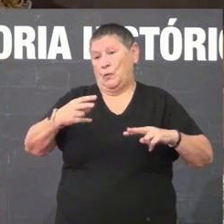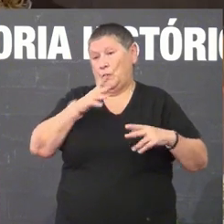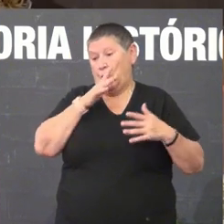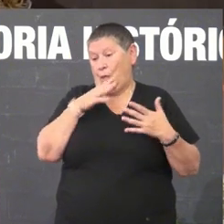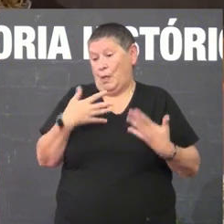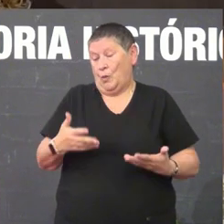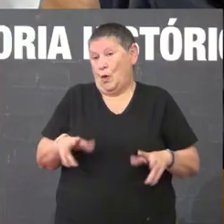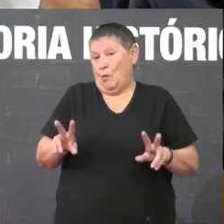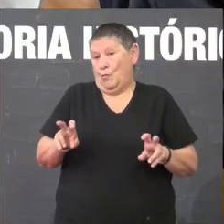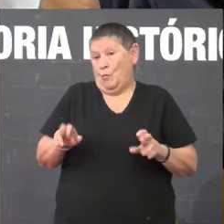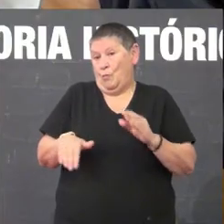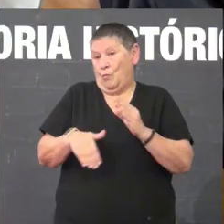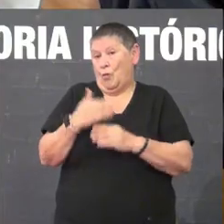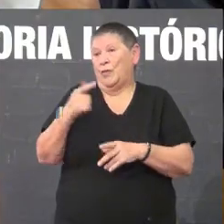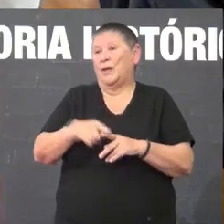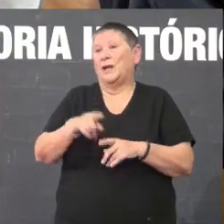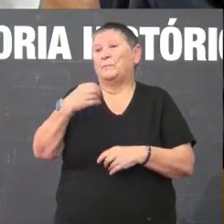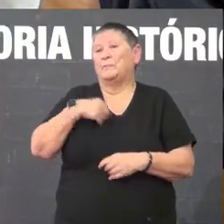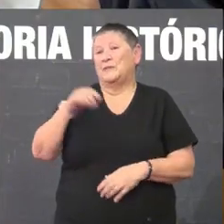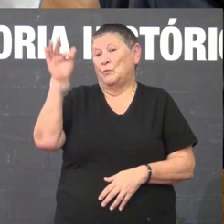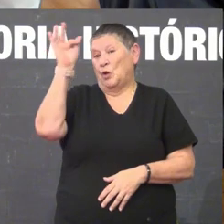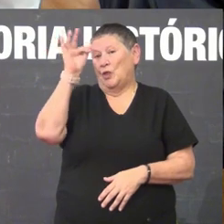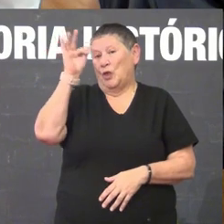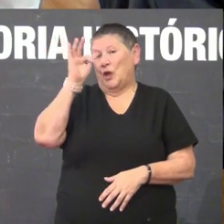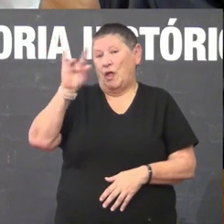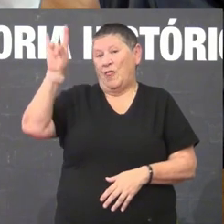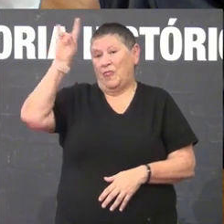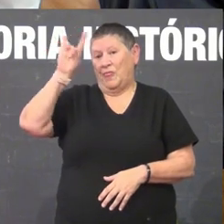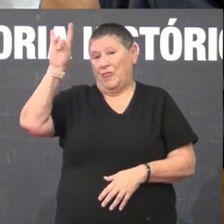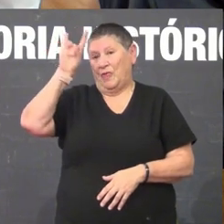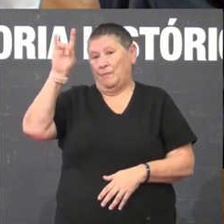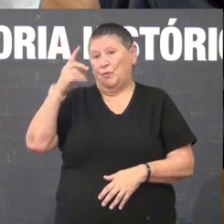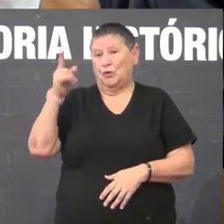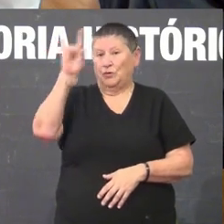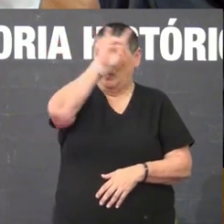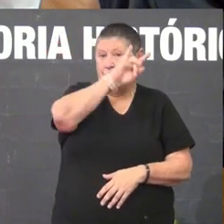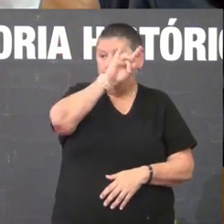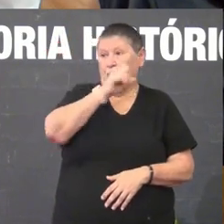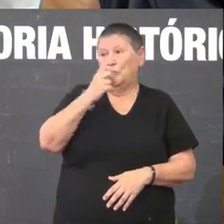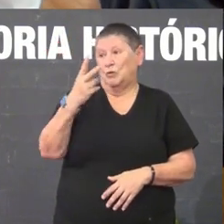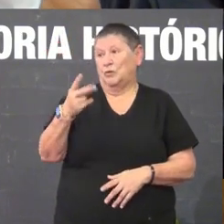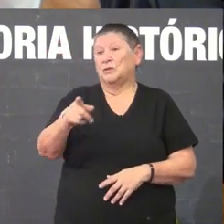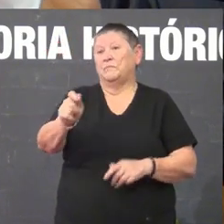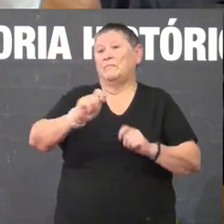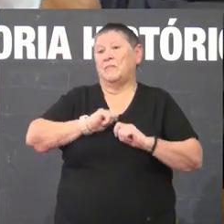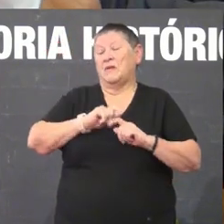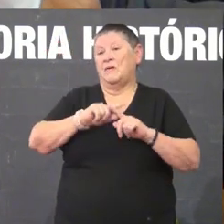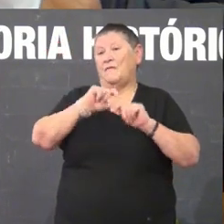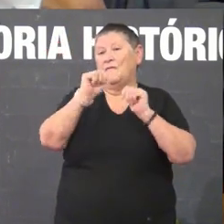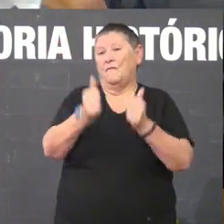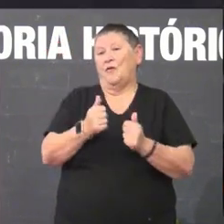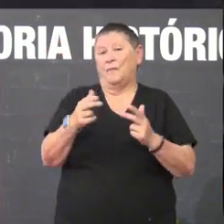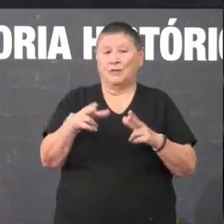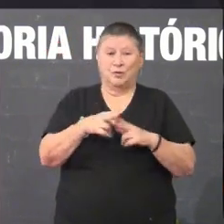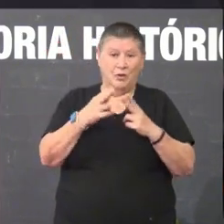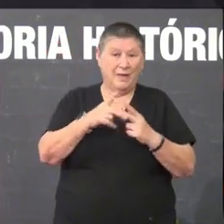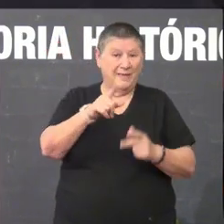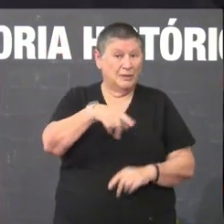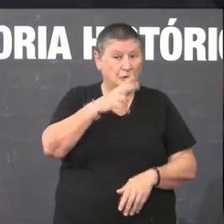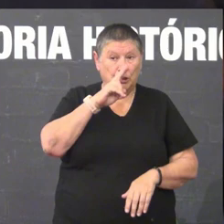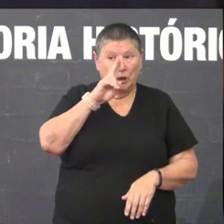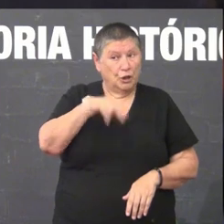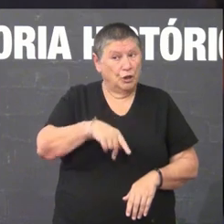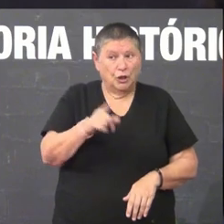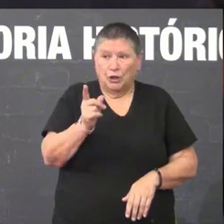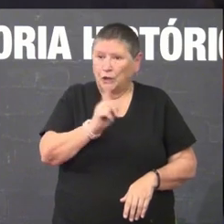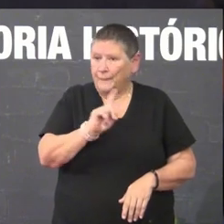esa teoría de los dos demonios nos juega en contra quienes queremos transformar la sociedad no nos sirve tenemos que rechazarlo